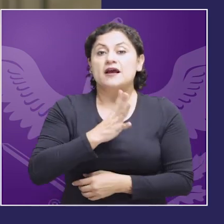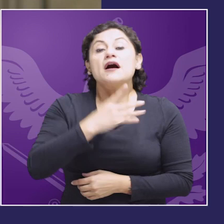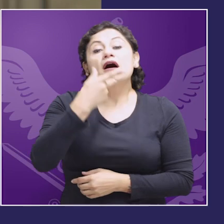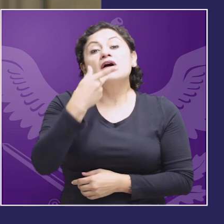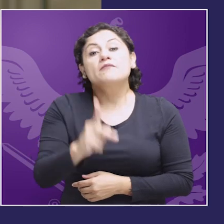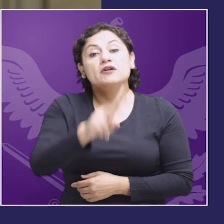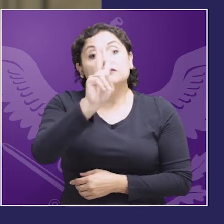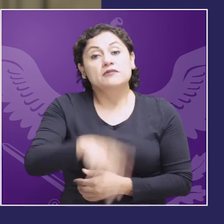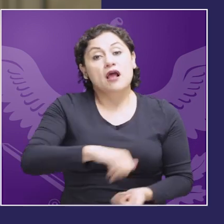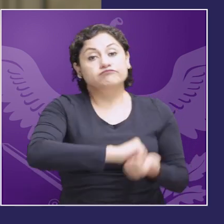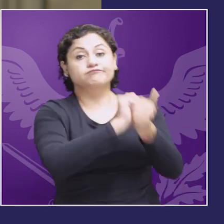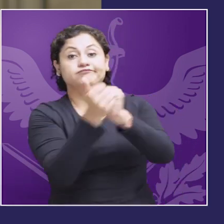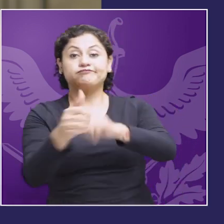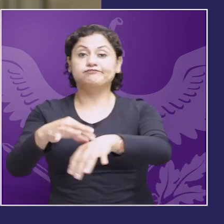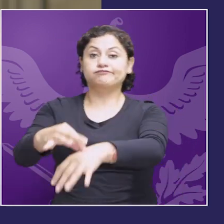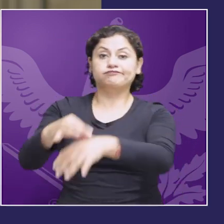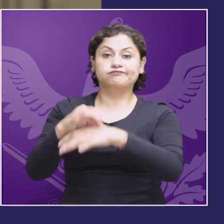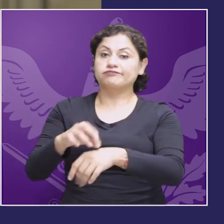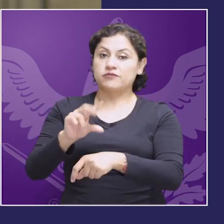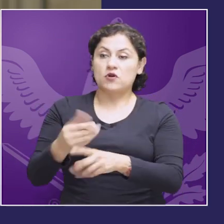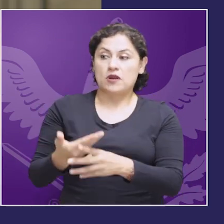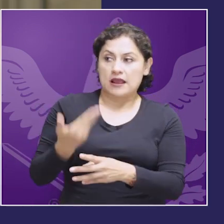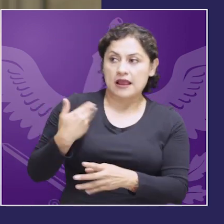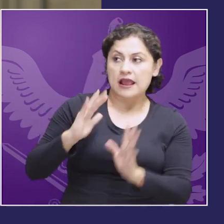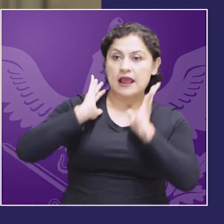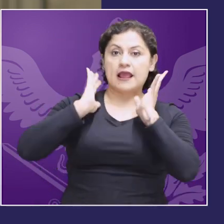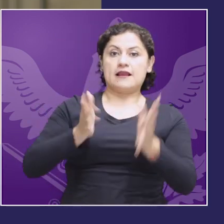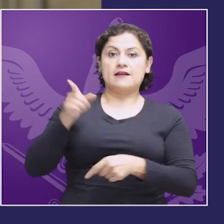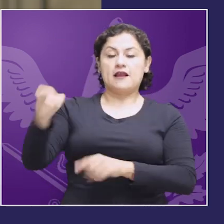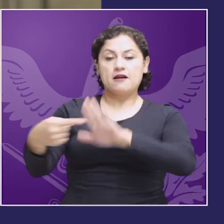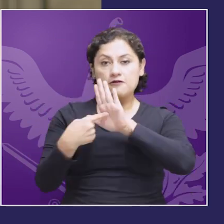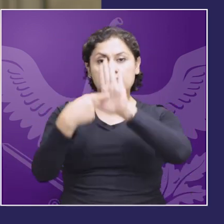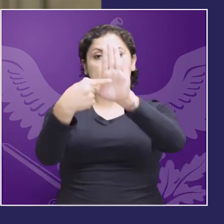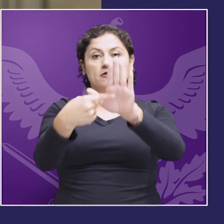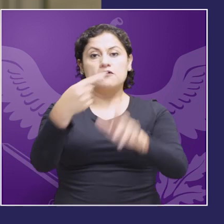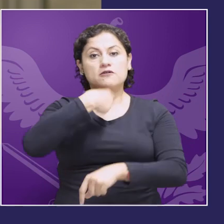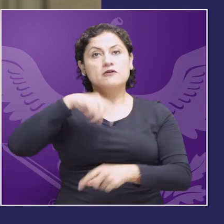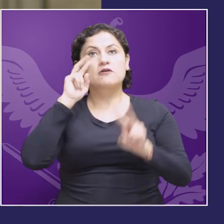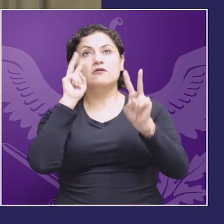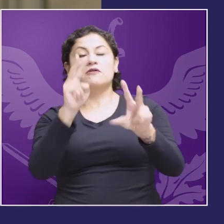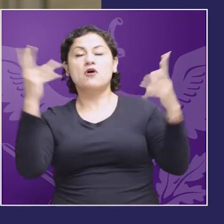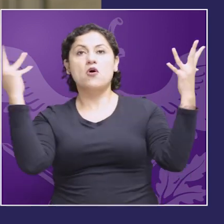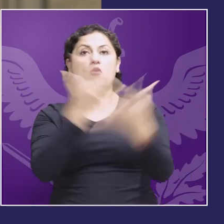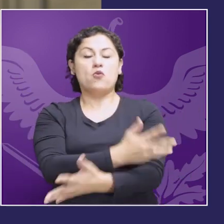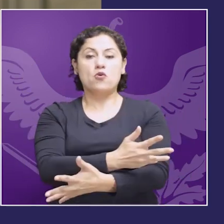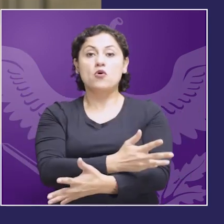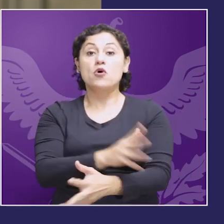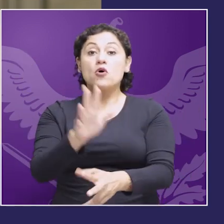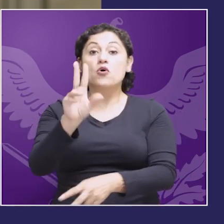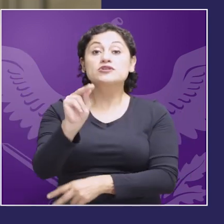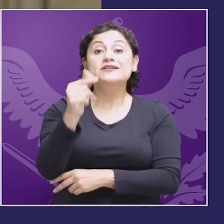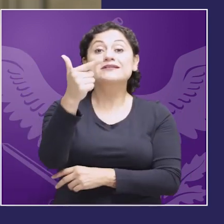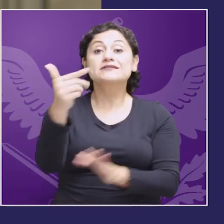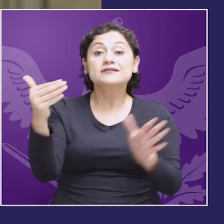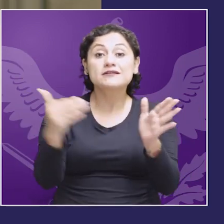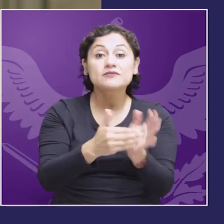suficiente. Lo que nos ha mostrado la presidenta del mecanismo nos deja helados, ¿verdad?, con las 87.000 muertes de